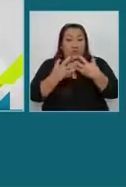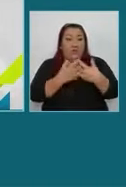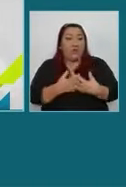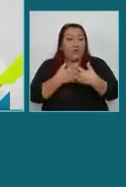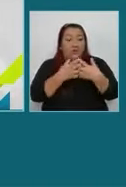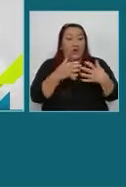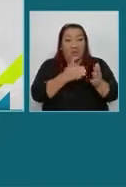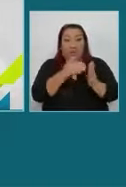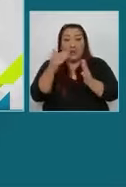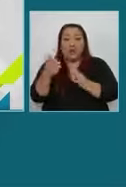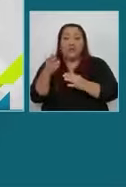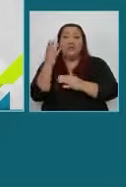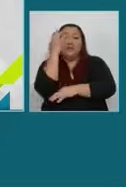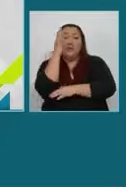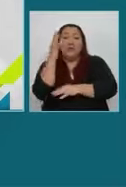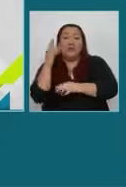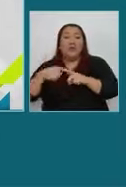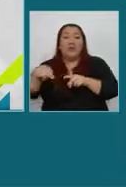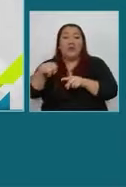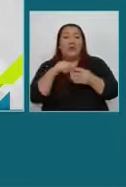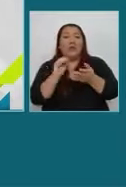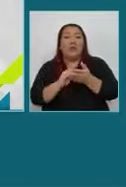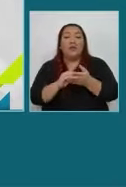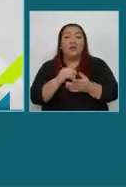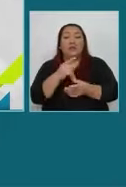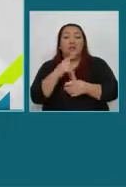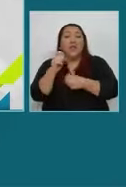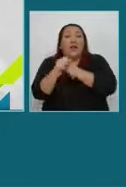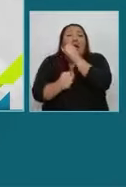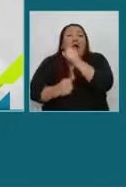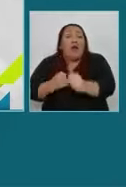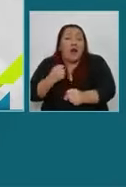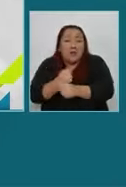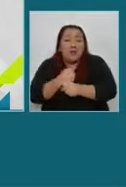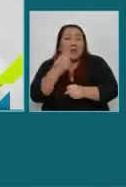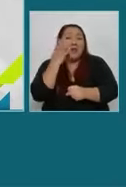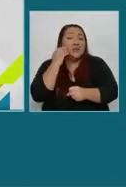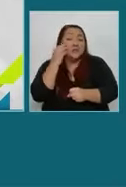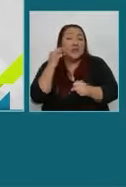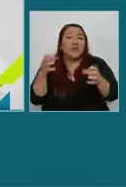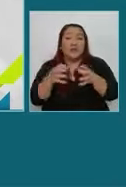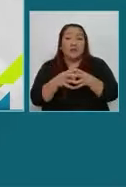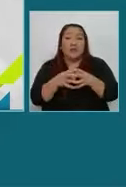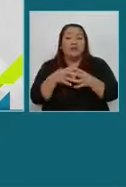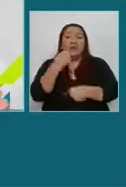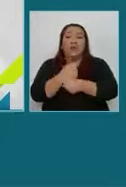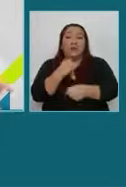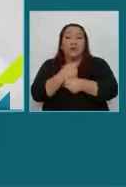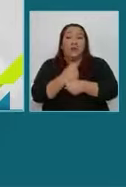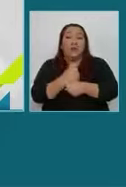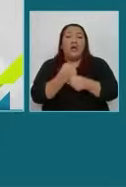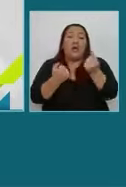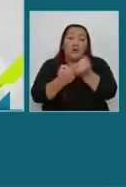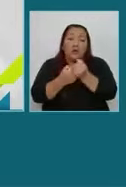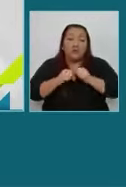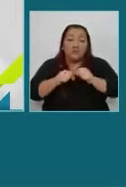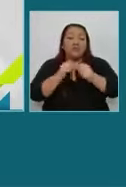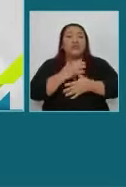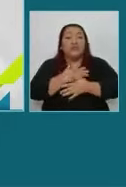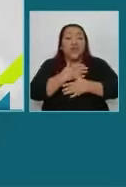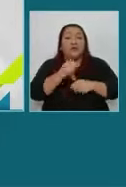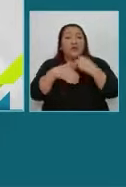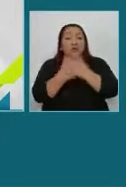Servicio Forestal, tiene más de 100 años de experiencia trabajando por sostener la salud, la diversidad y